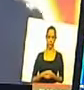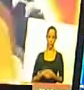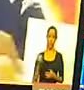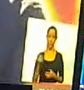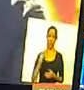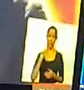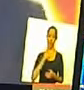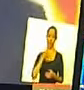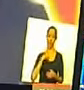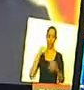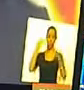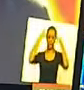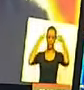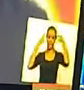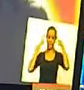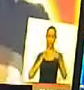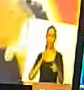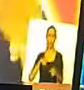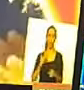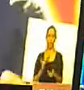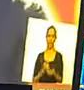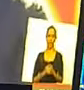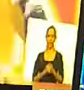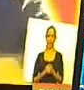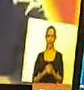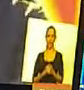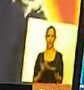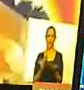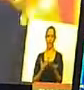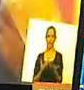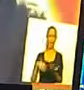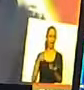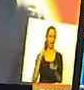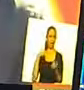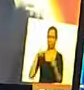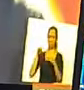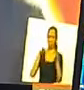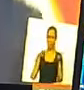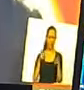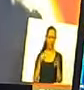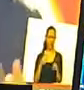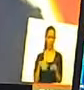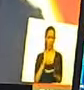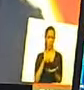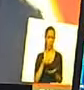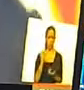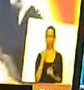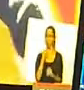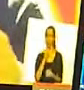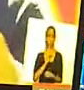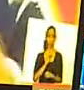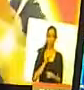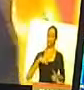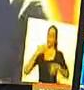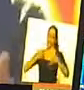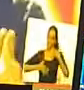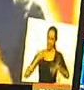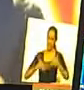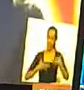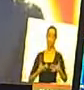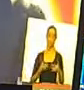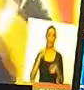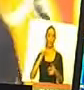Nuestro comandante Chávez, no podemos pasar a la necesidad y no sentir la sensibilidad de lo que estamos viviendo. Sabemos que no la tenemos